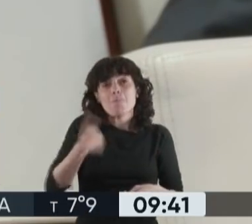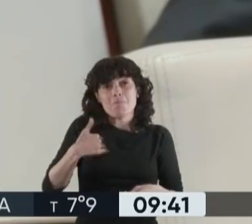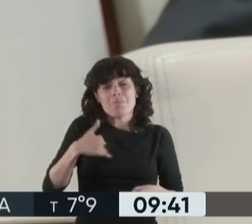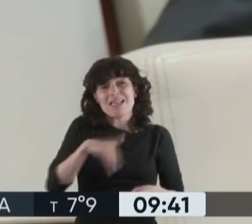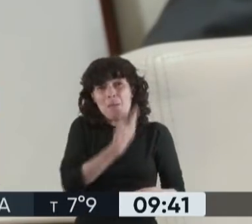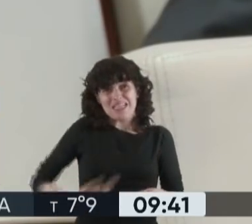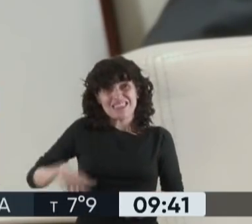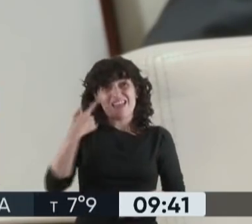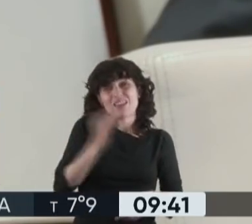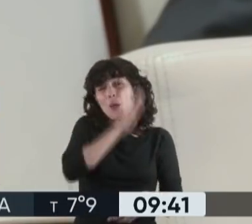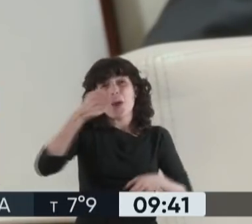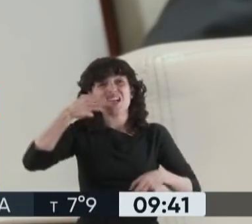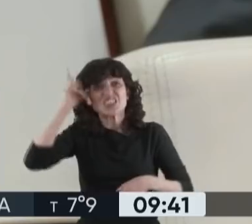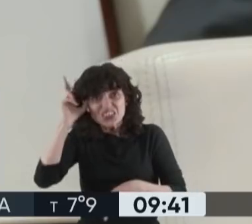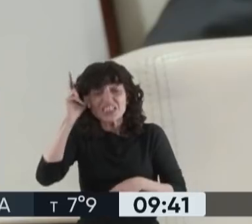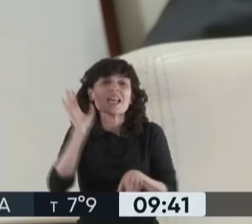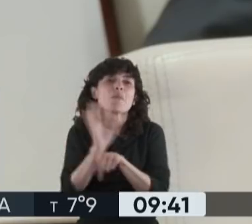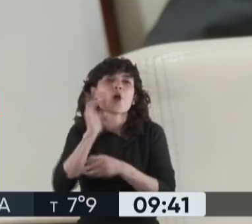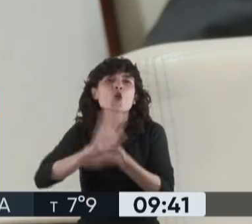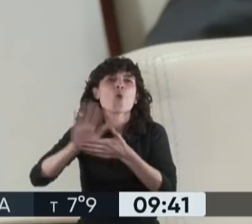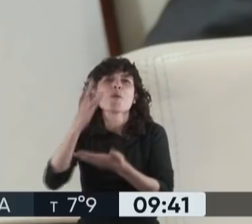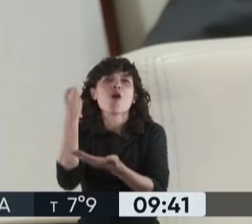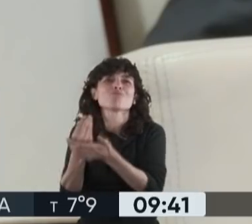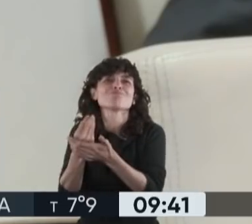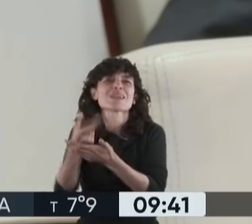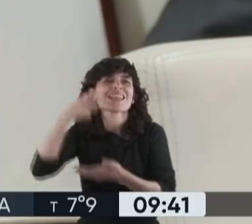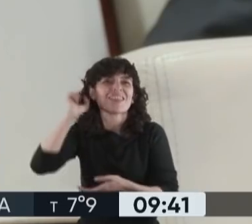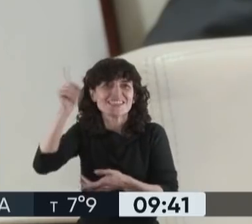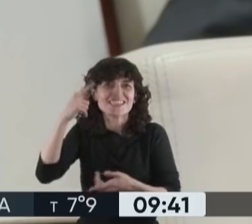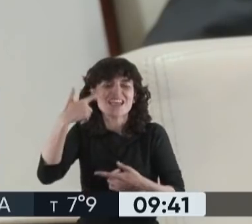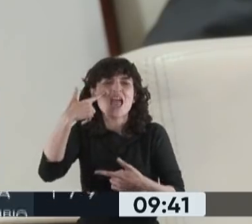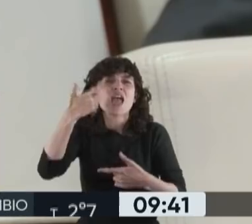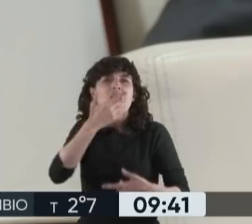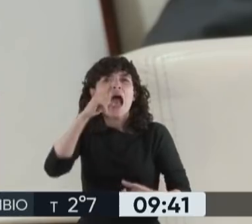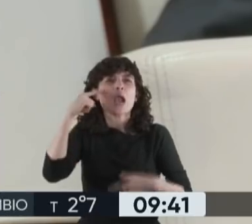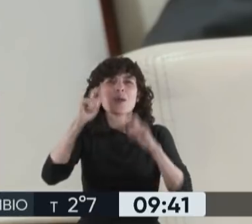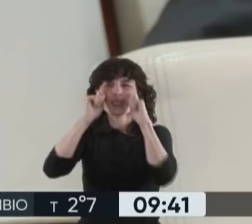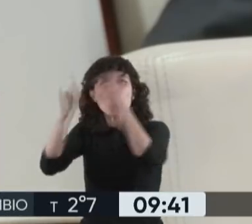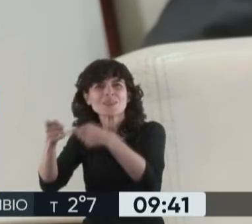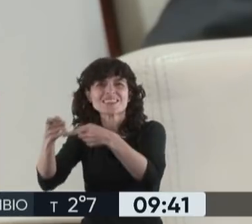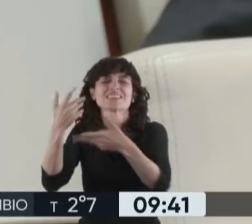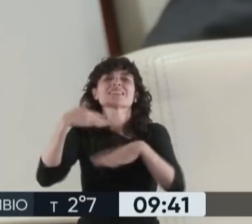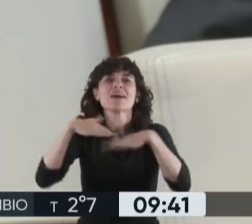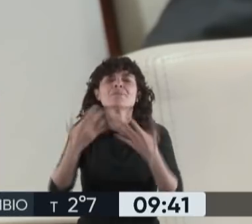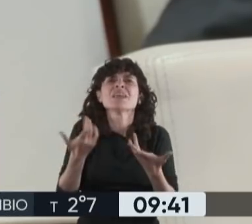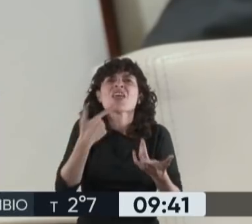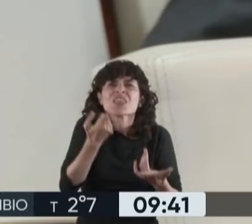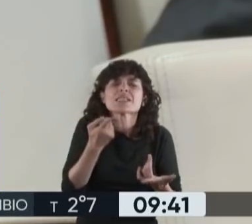la asunción del nuevo mandatario de ese país. Si se puede convertir a partir de ese momento una estrategia